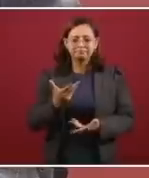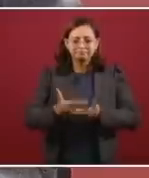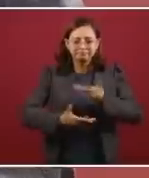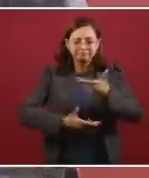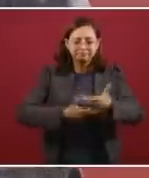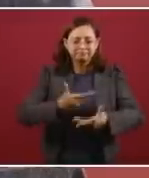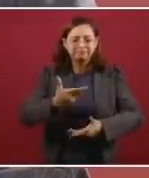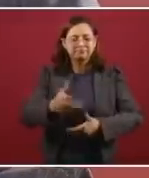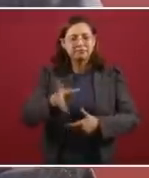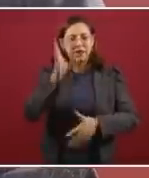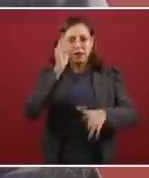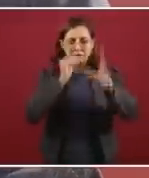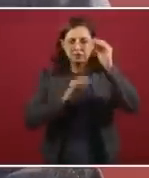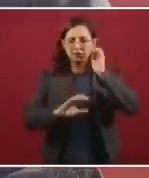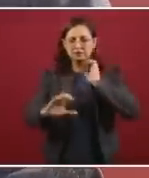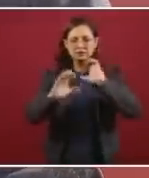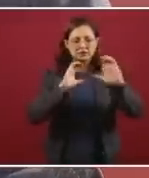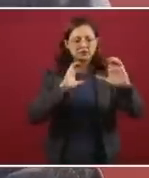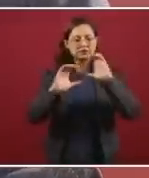comunicación,